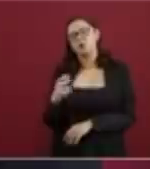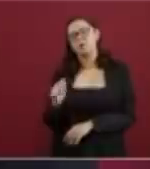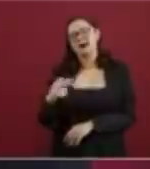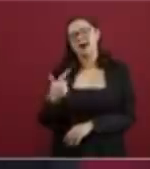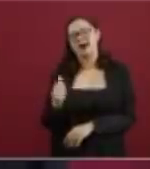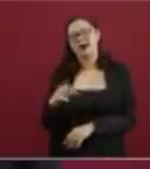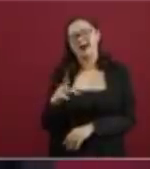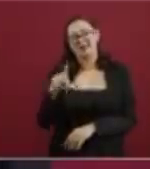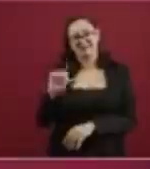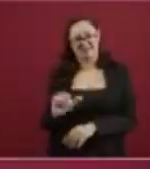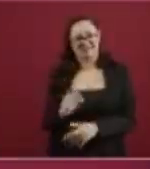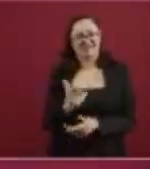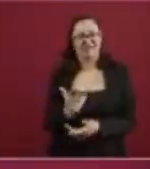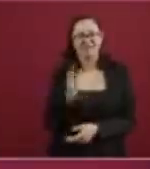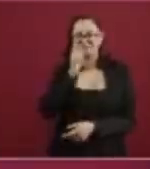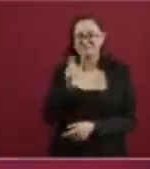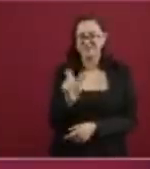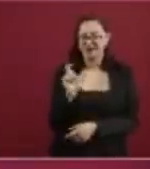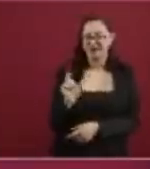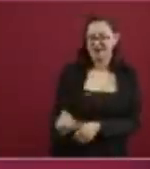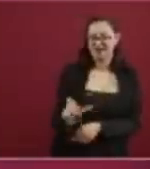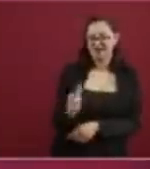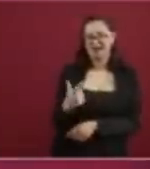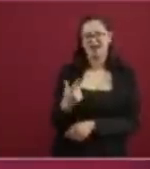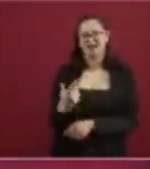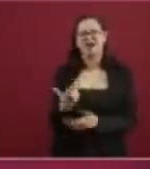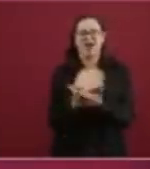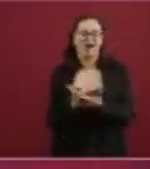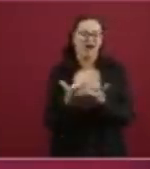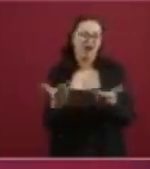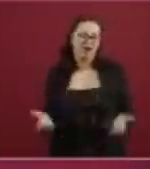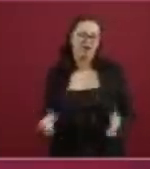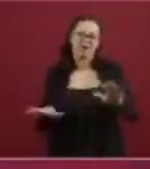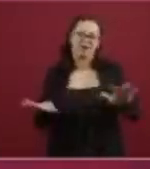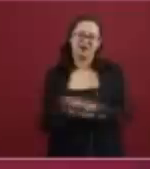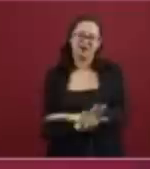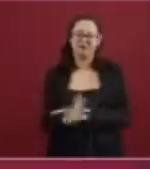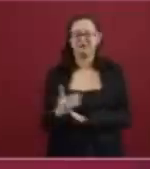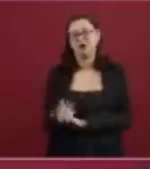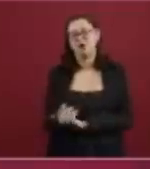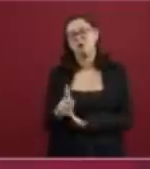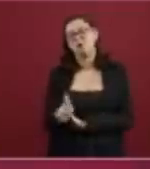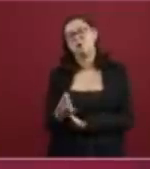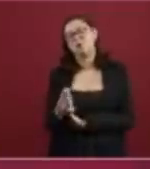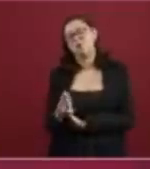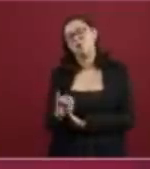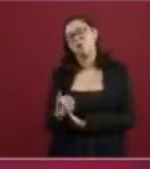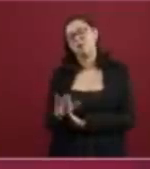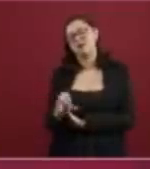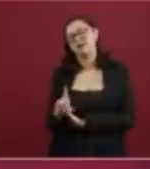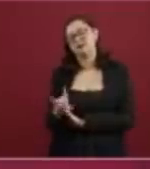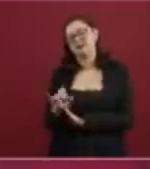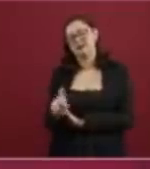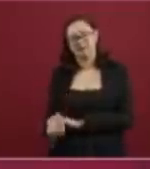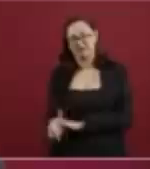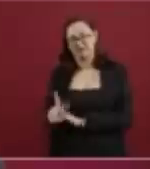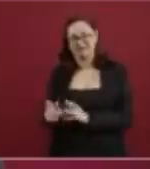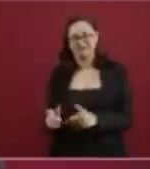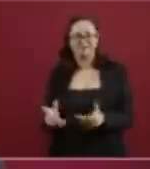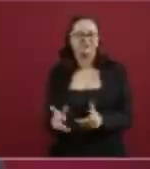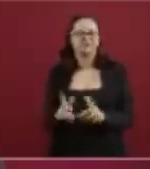Antes lo que se conoce ahora como publicidad era propaganda. Bueno, pero no solo es